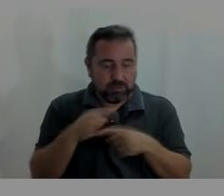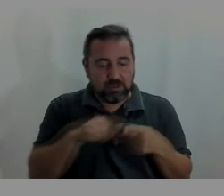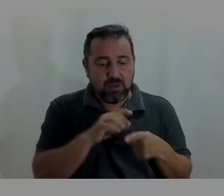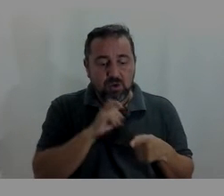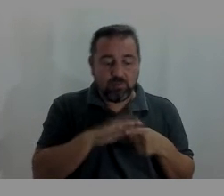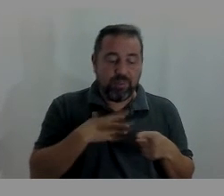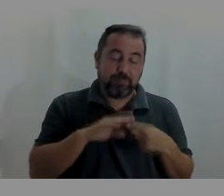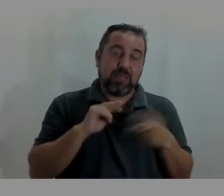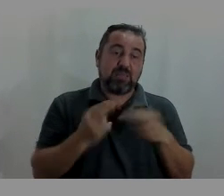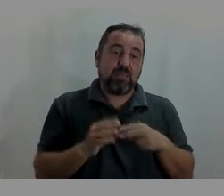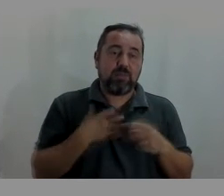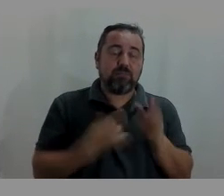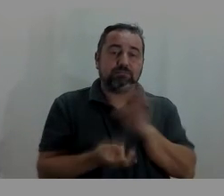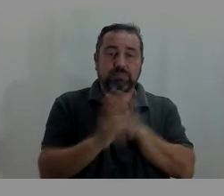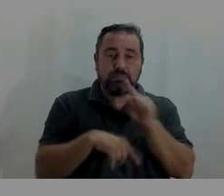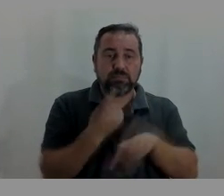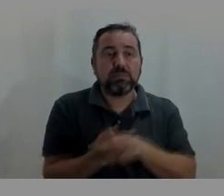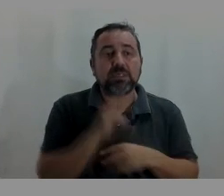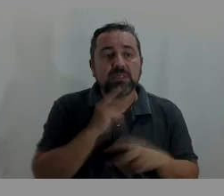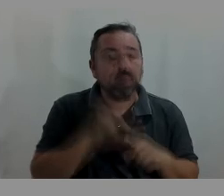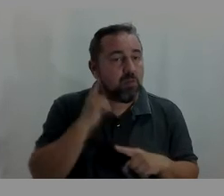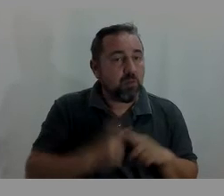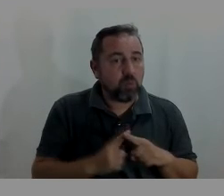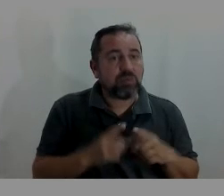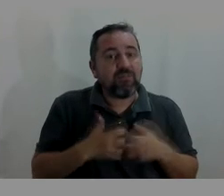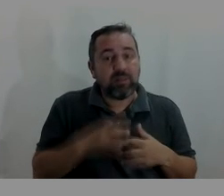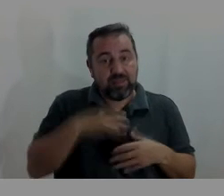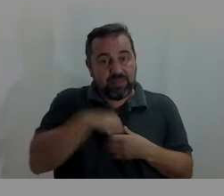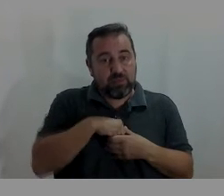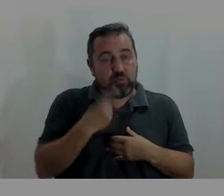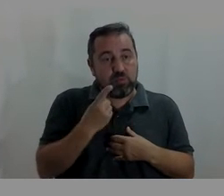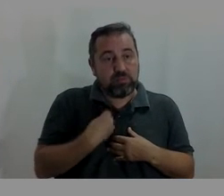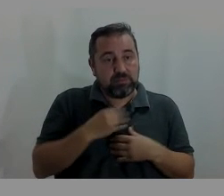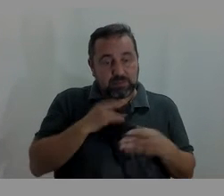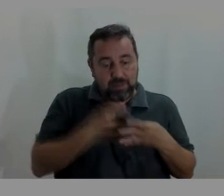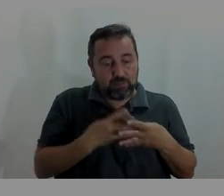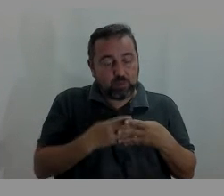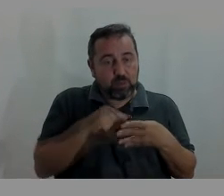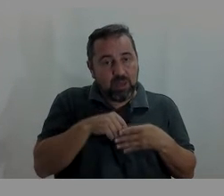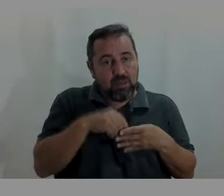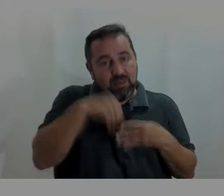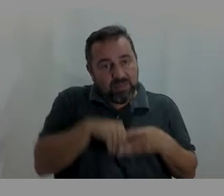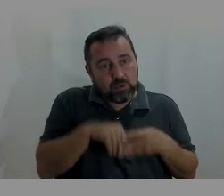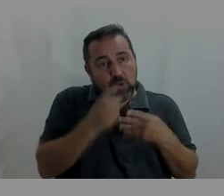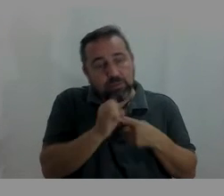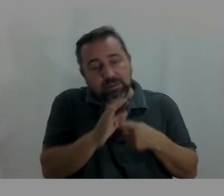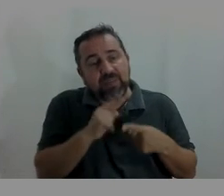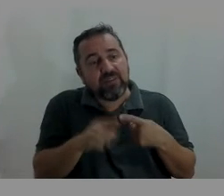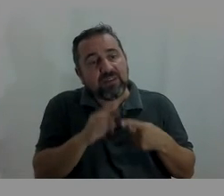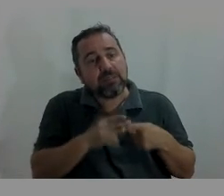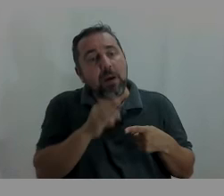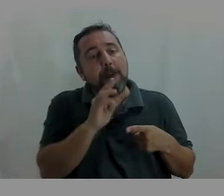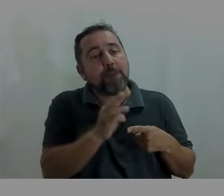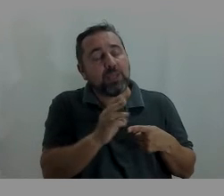alteración puede provocar hipoacusia, y funcional porque incluso dentro de una misma estructura va a haber diferentes proteínas con diferentes